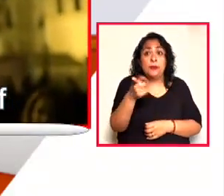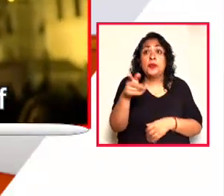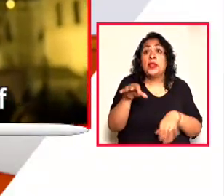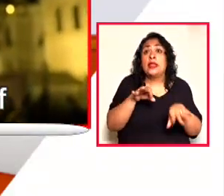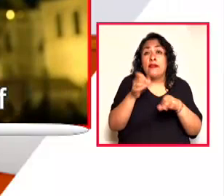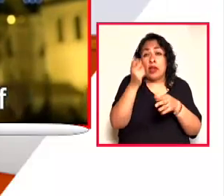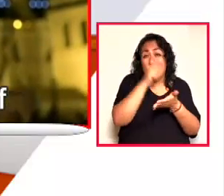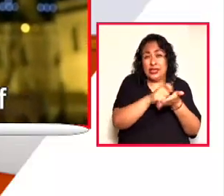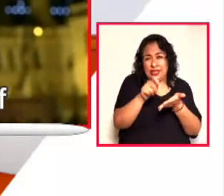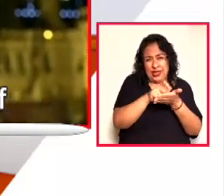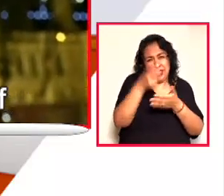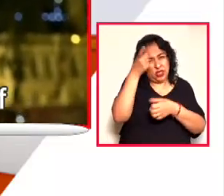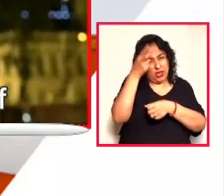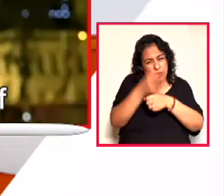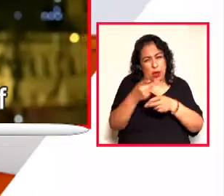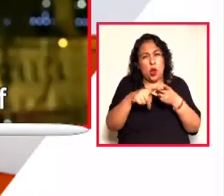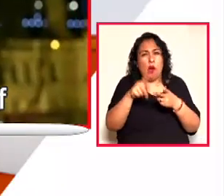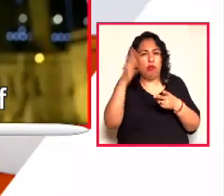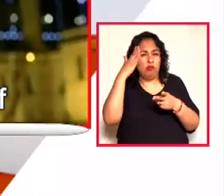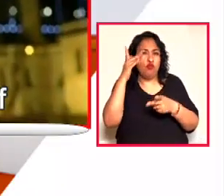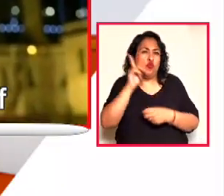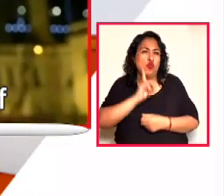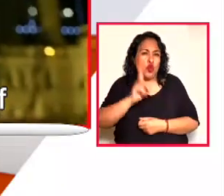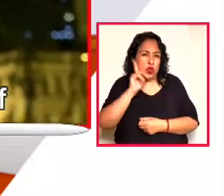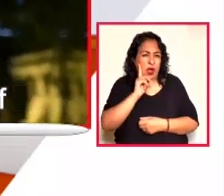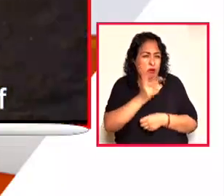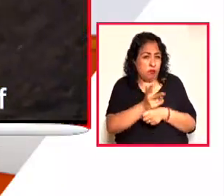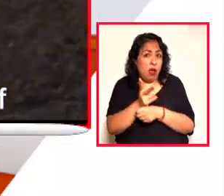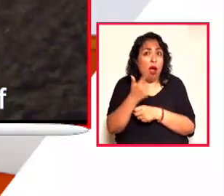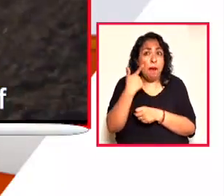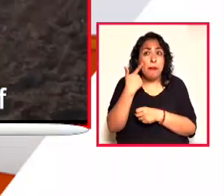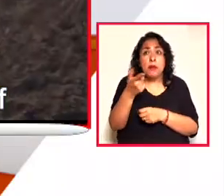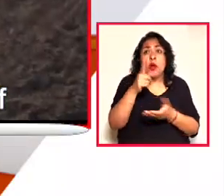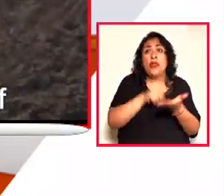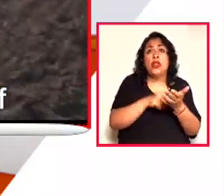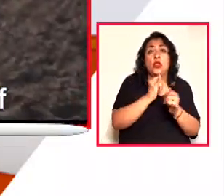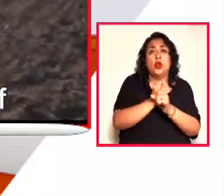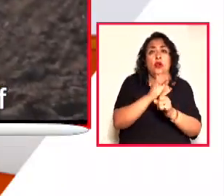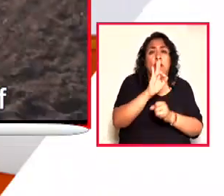escritos, dirigidos y protagonizados por mujeres se encuentran disponibles en la página